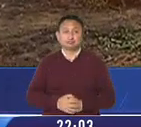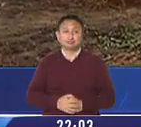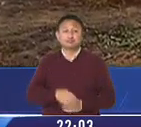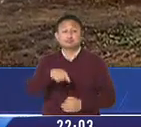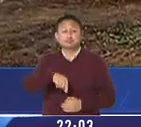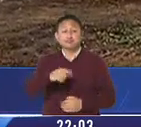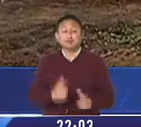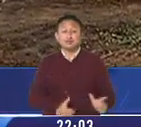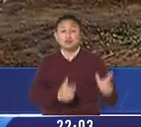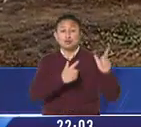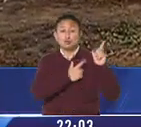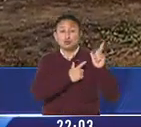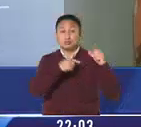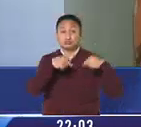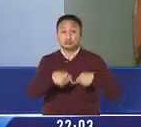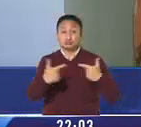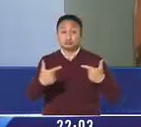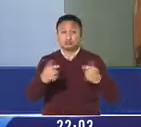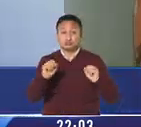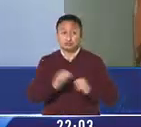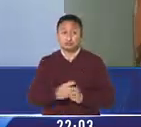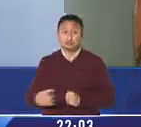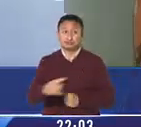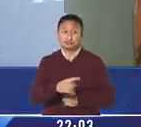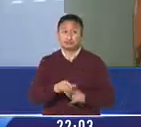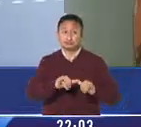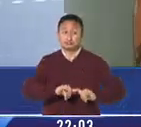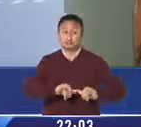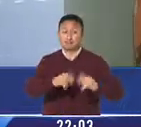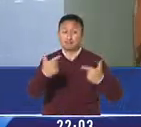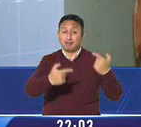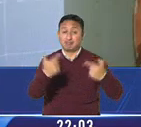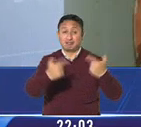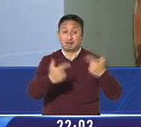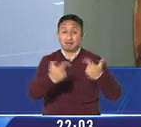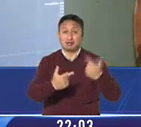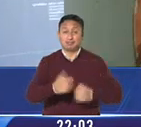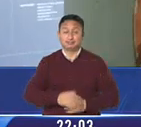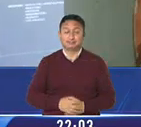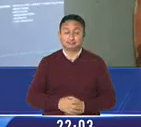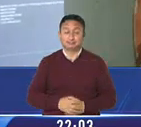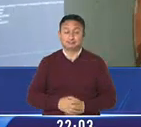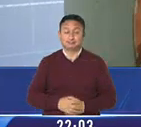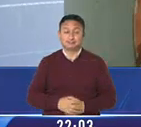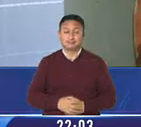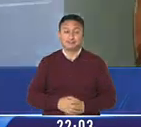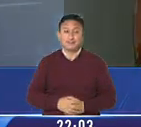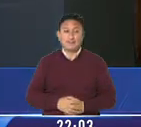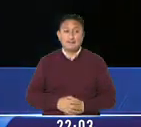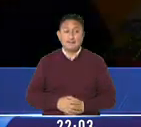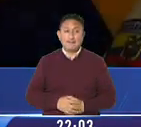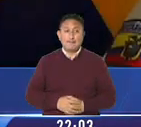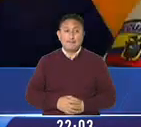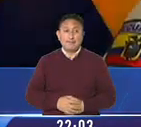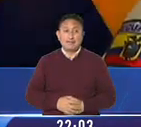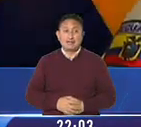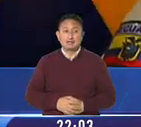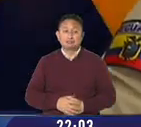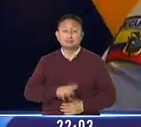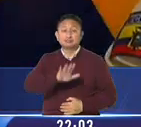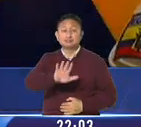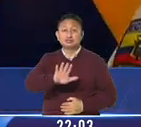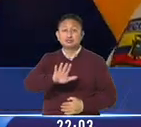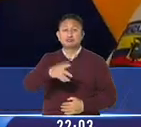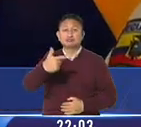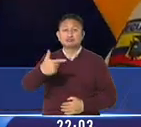de armas de fuego que bien pudieron servir para continuar las acciones violentas en este complejo penitenciario. Cinco